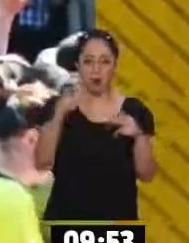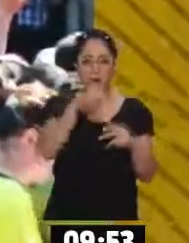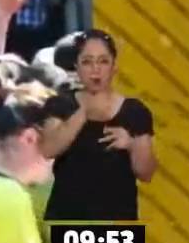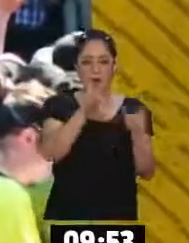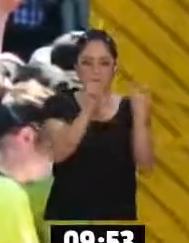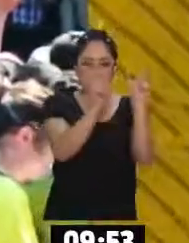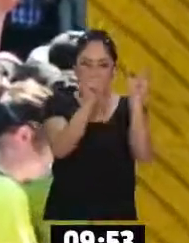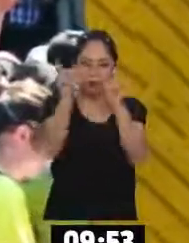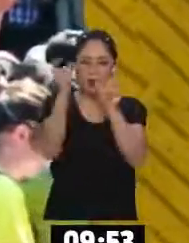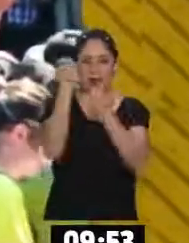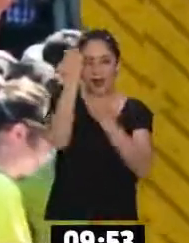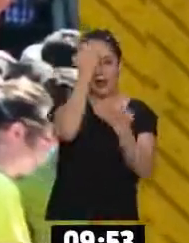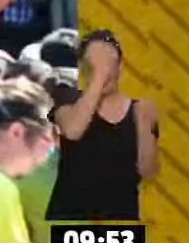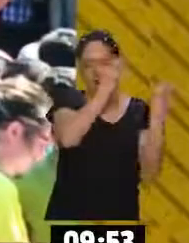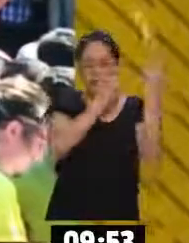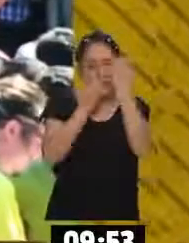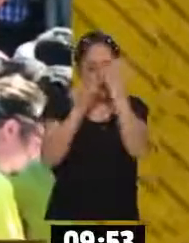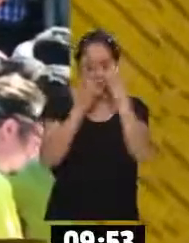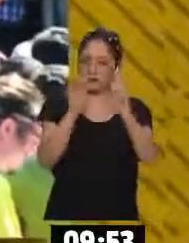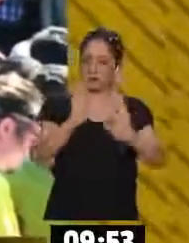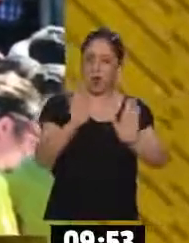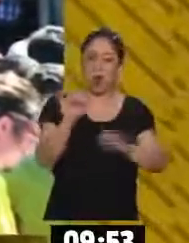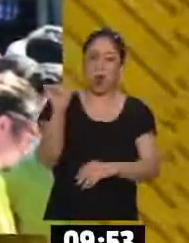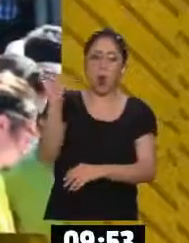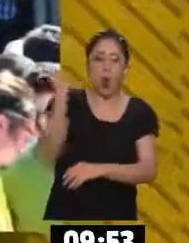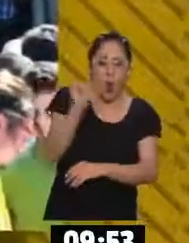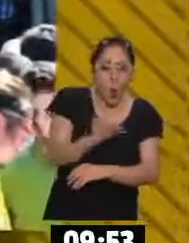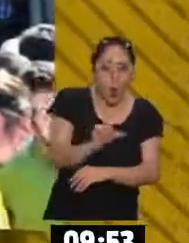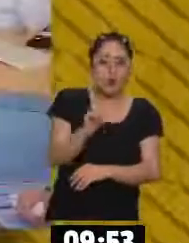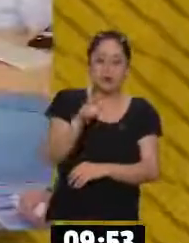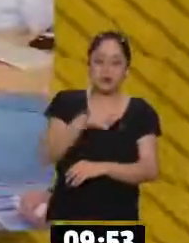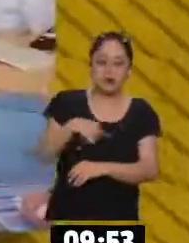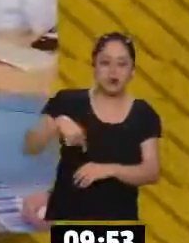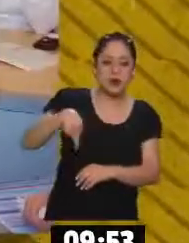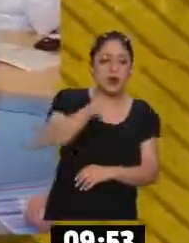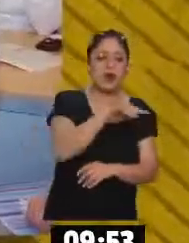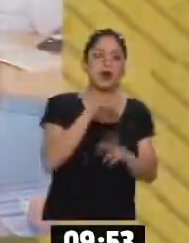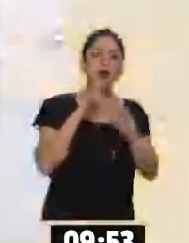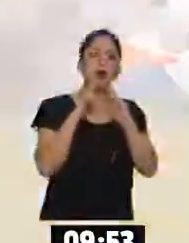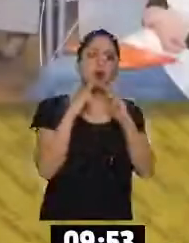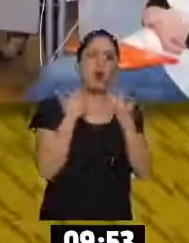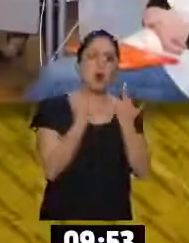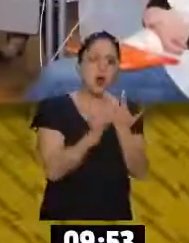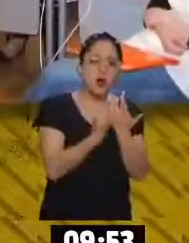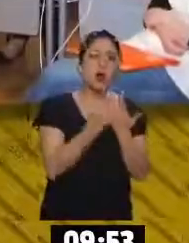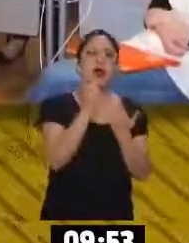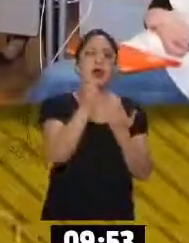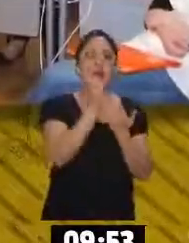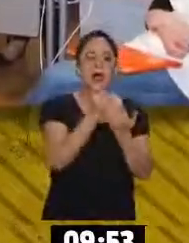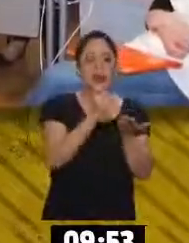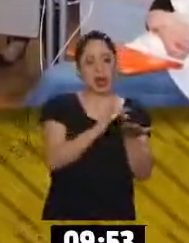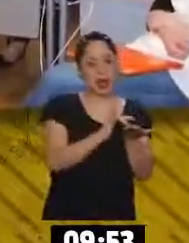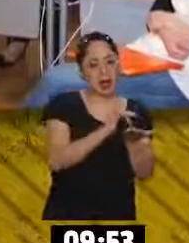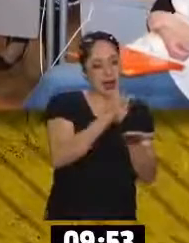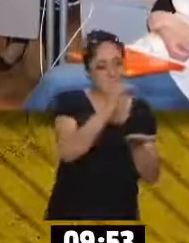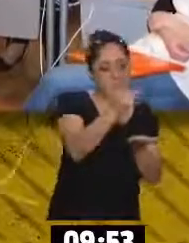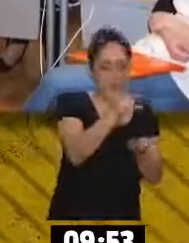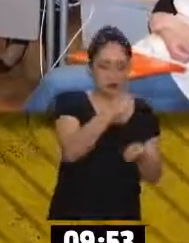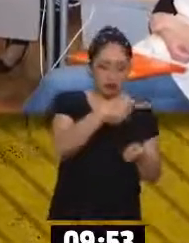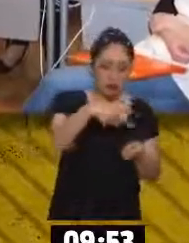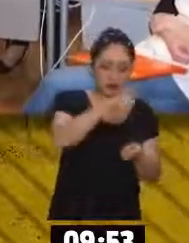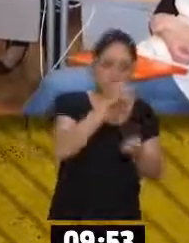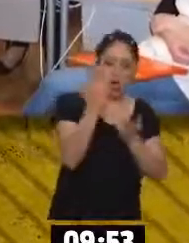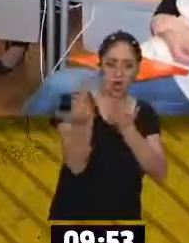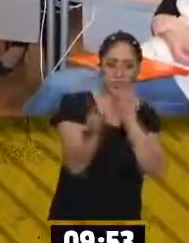examen. Y hoy nos vamos a reunir a decirles gracias, son nuestro orgullo, estamos muy contentos por ellos. ¡Qué bonito,